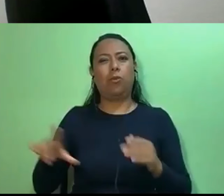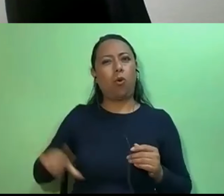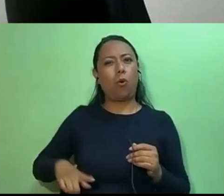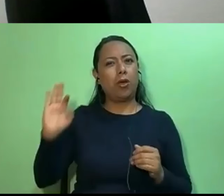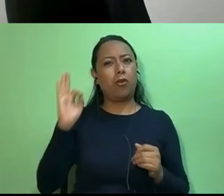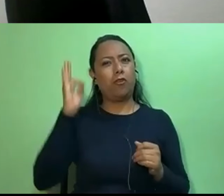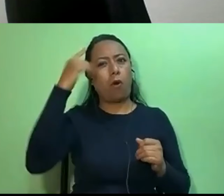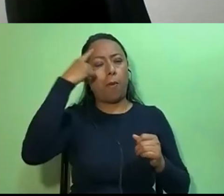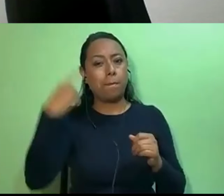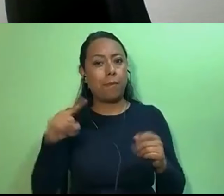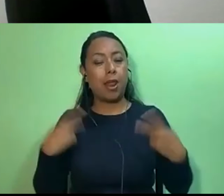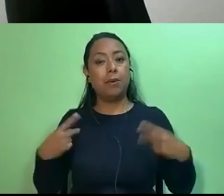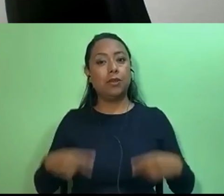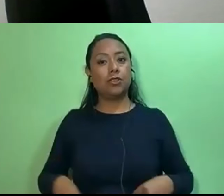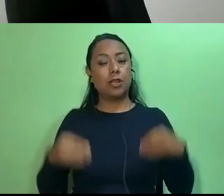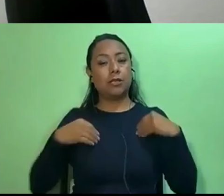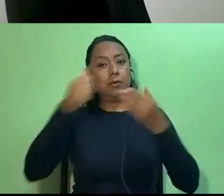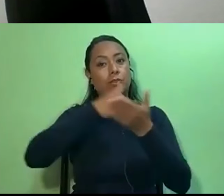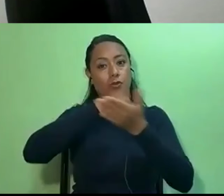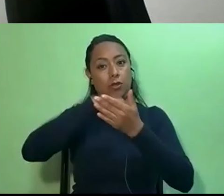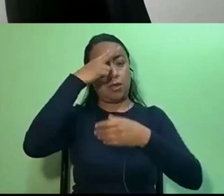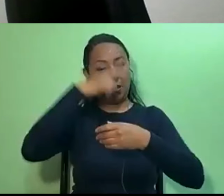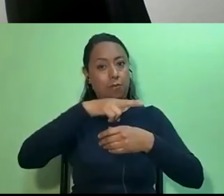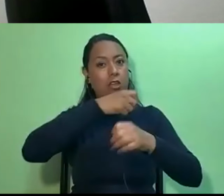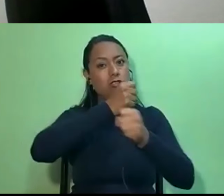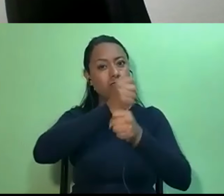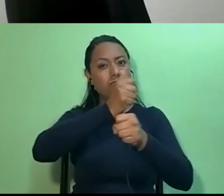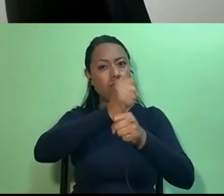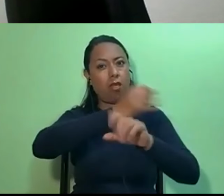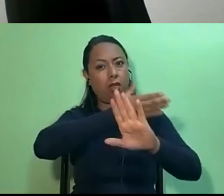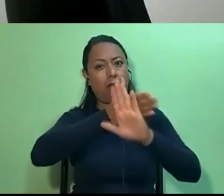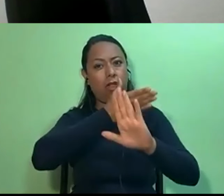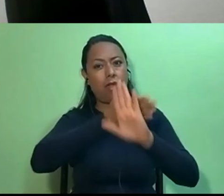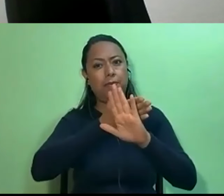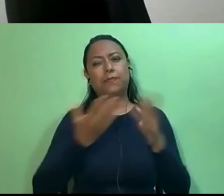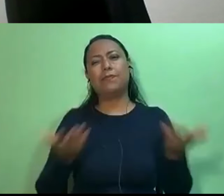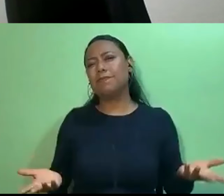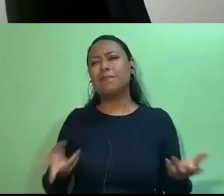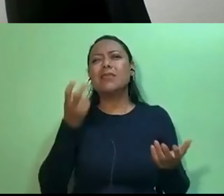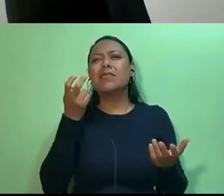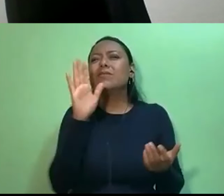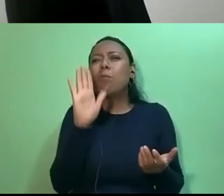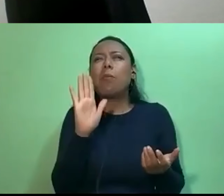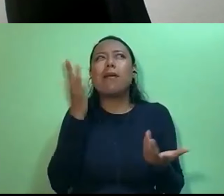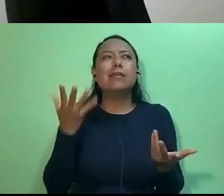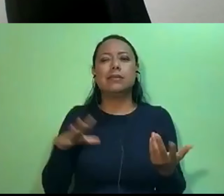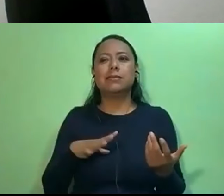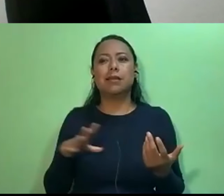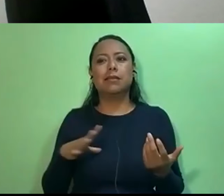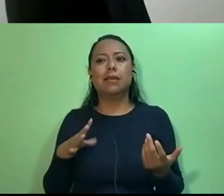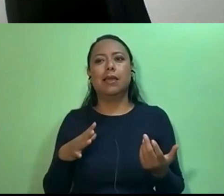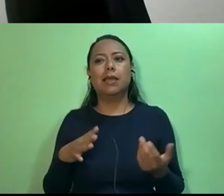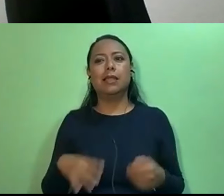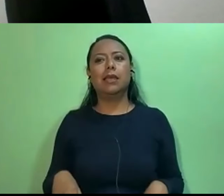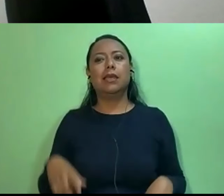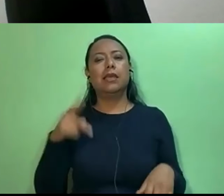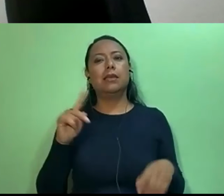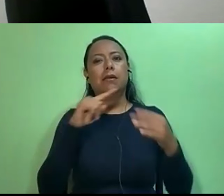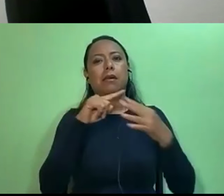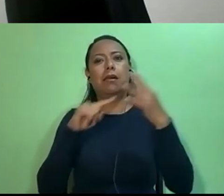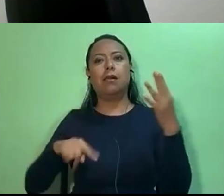para castigar a la Ciudad de México. Eso es un fraseo que se puede tener, pero que en la vía de los hechos vemos que hay una serie de